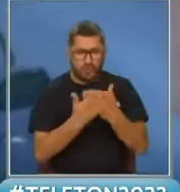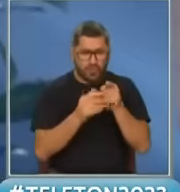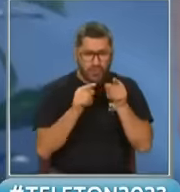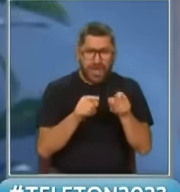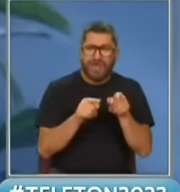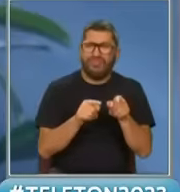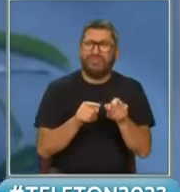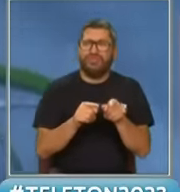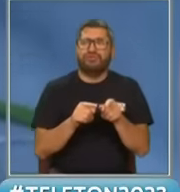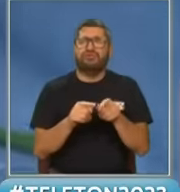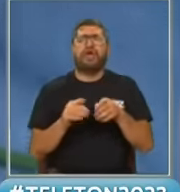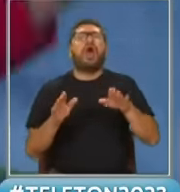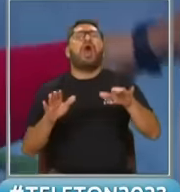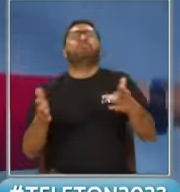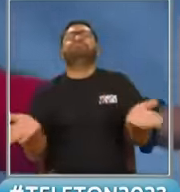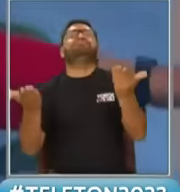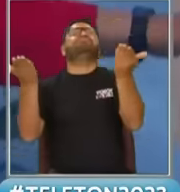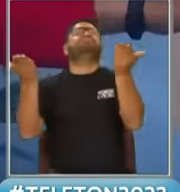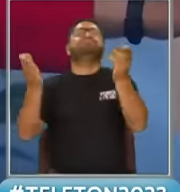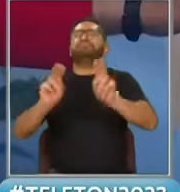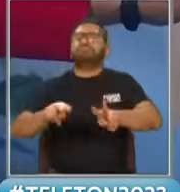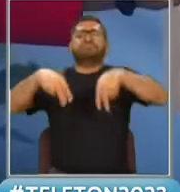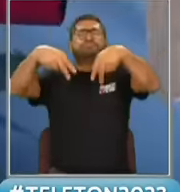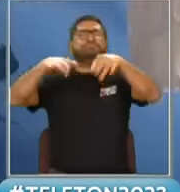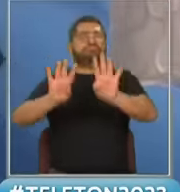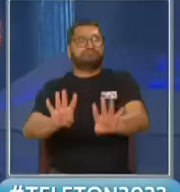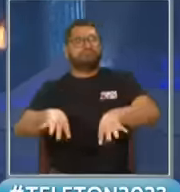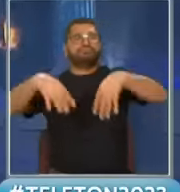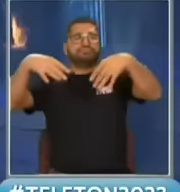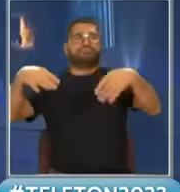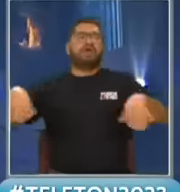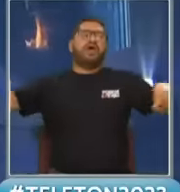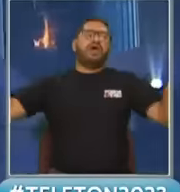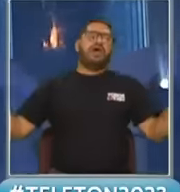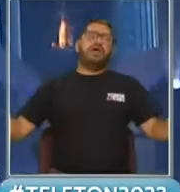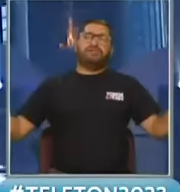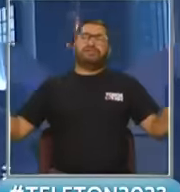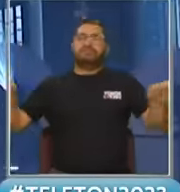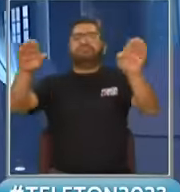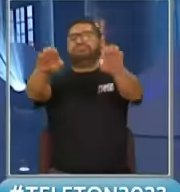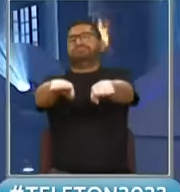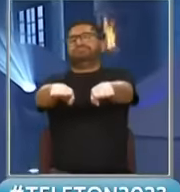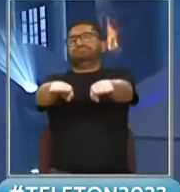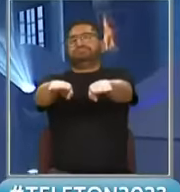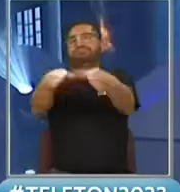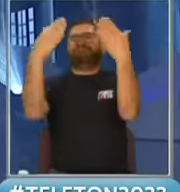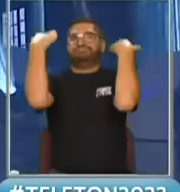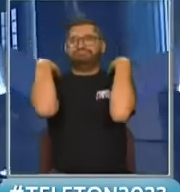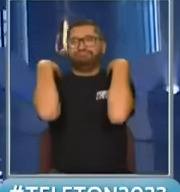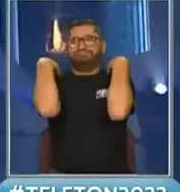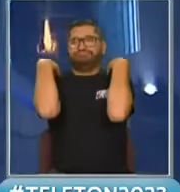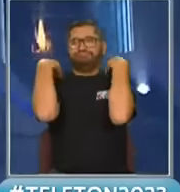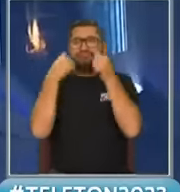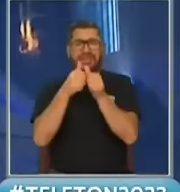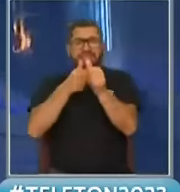arriba, al lado, al frente, distancia,